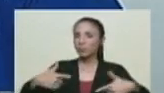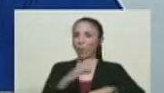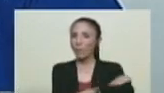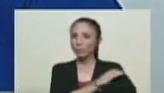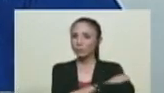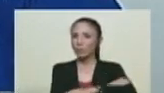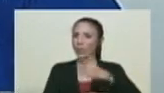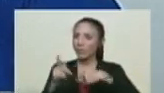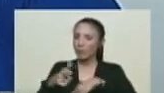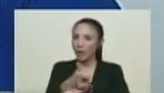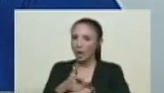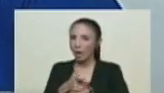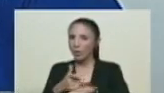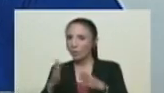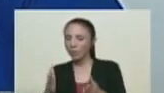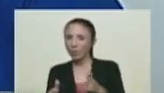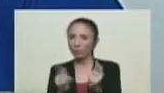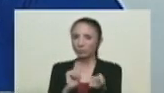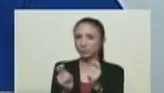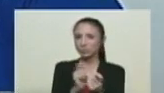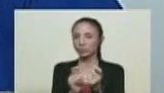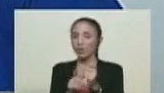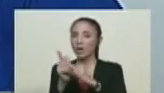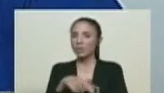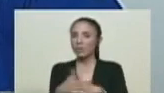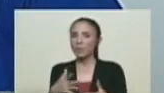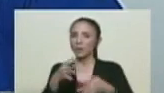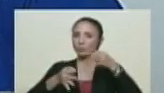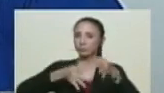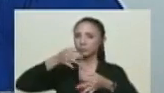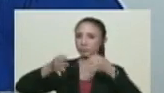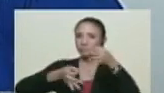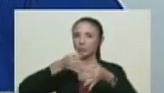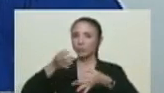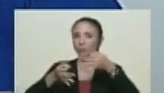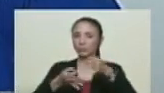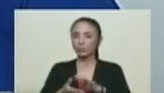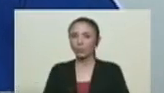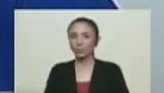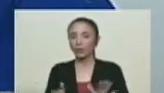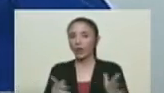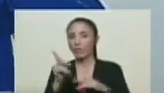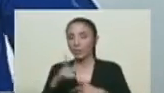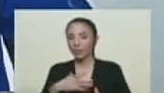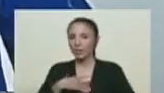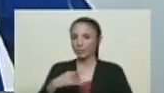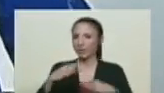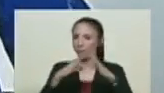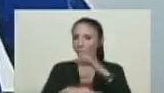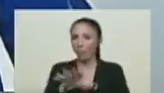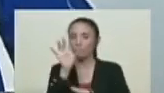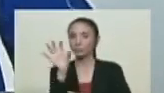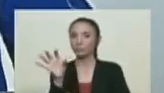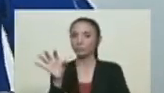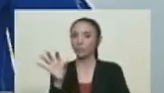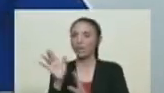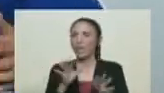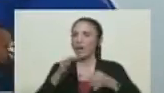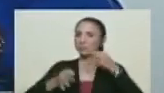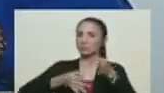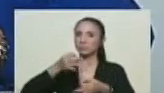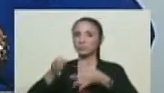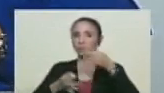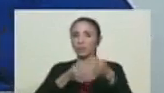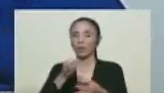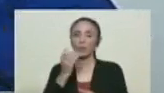en un debate público nacional para tocar temas que él aseguraba le es de interés a toda la nación, hablando sobre